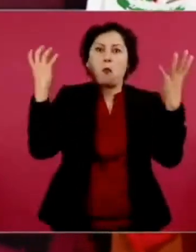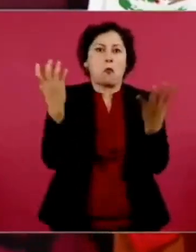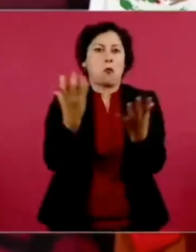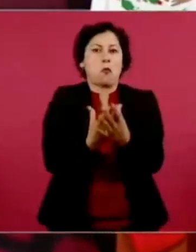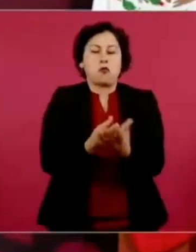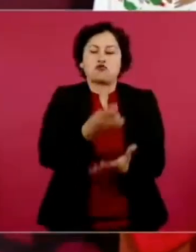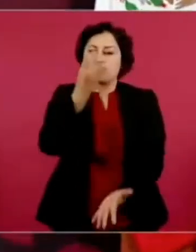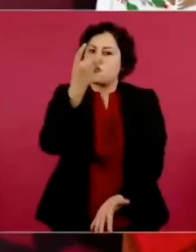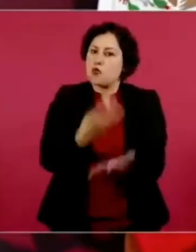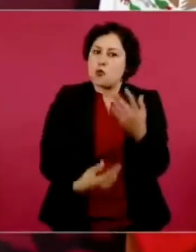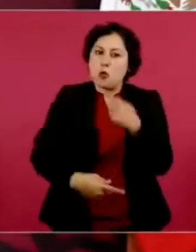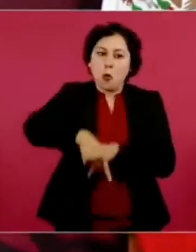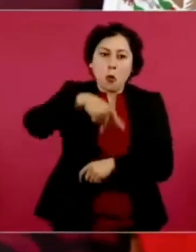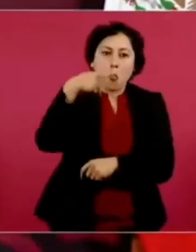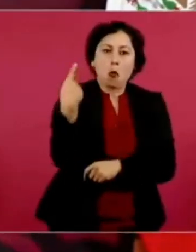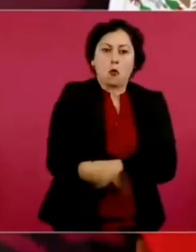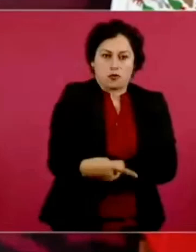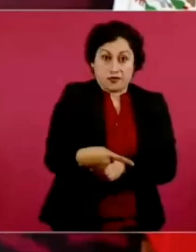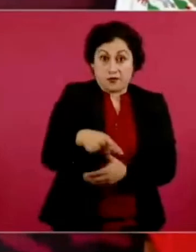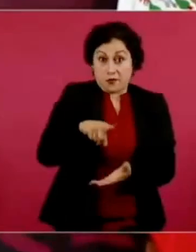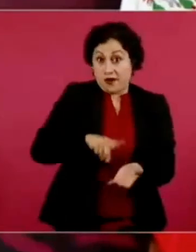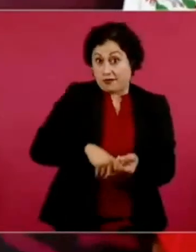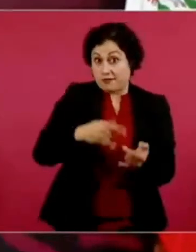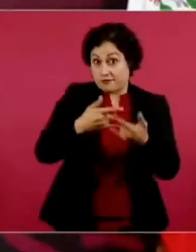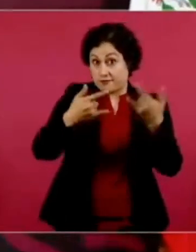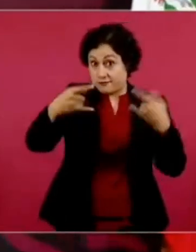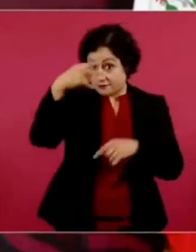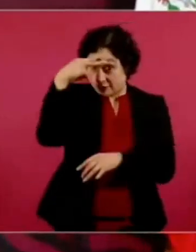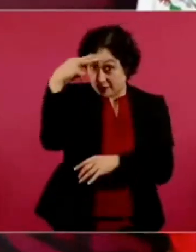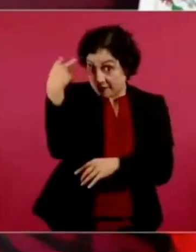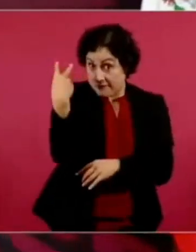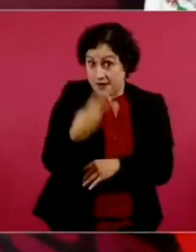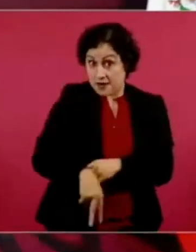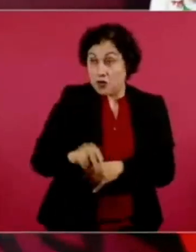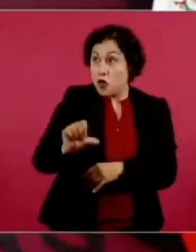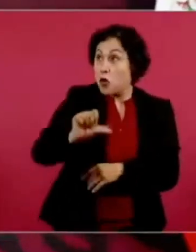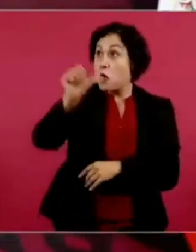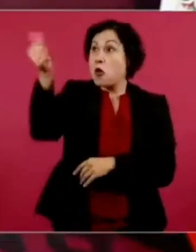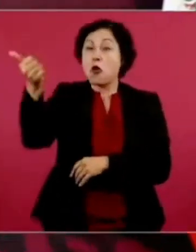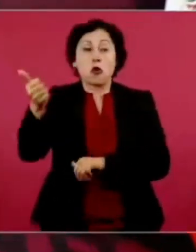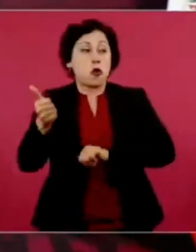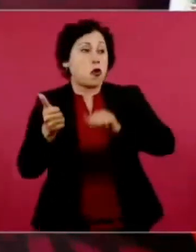hay algo que en realidad es único en el mundo.